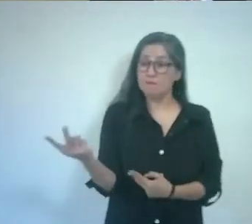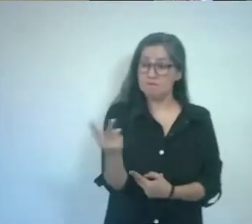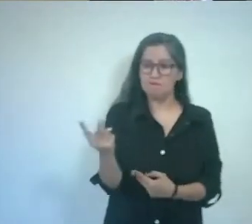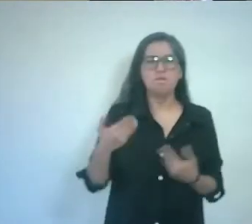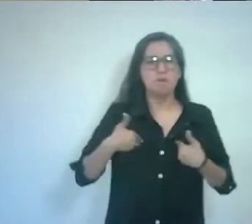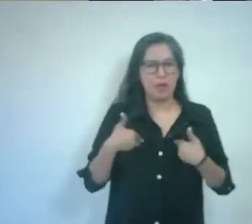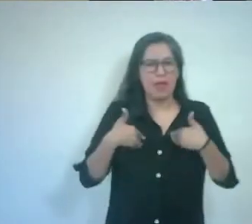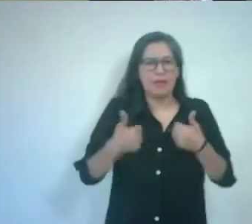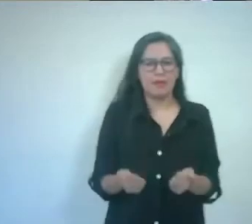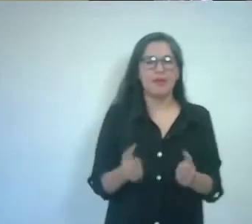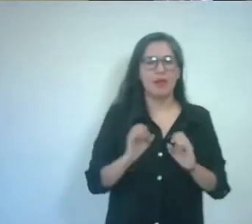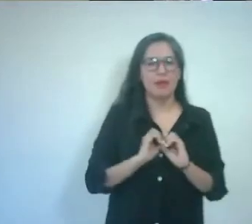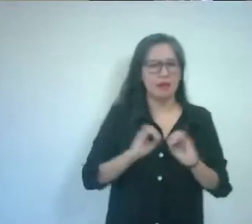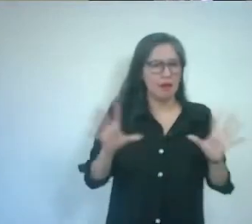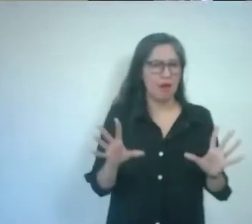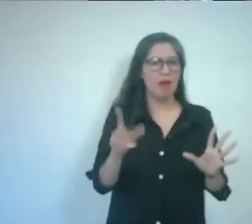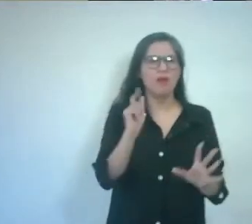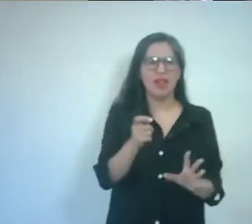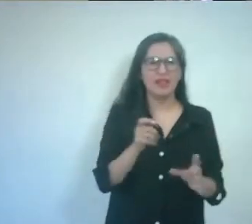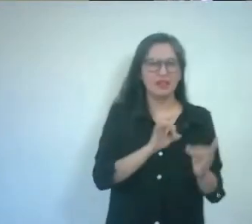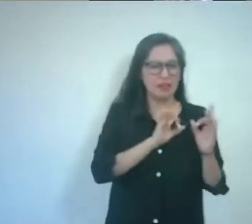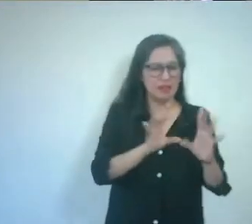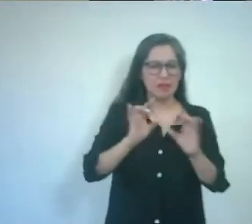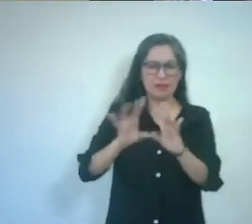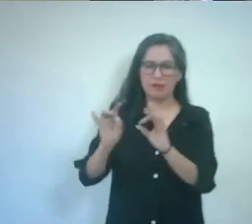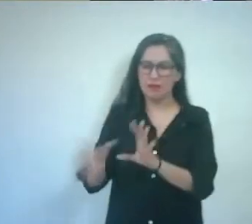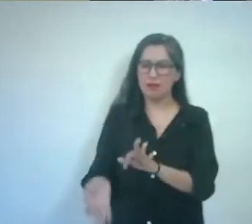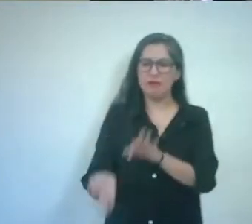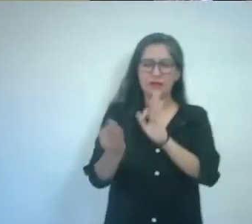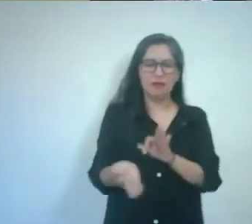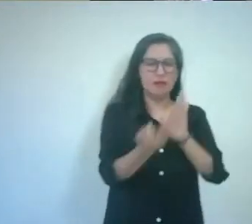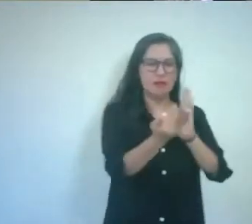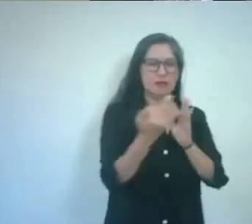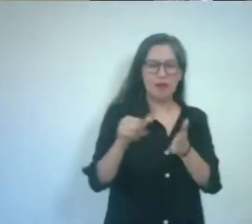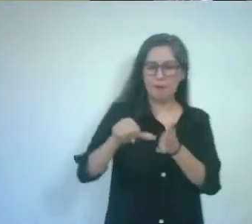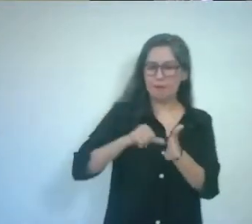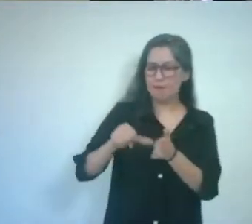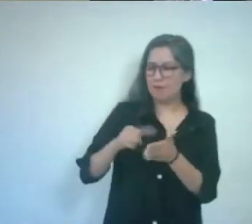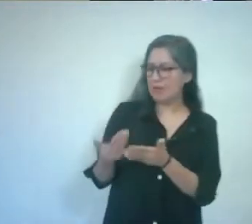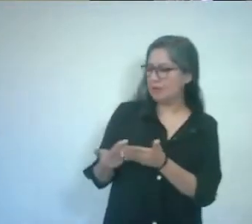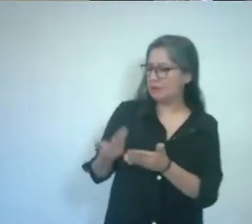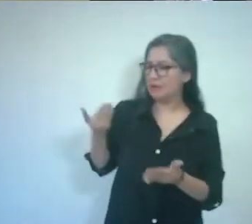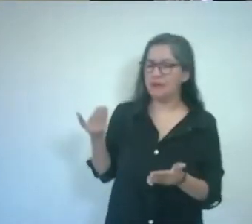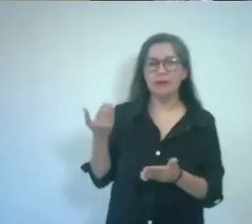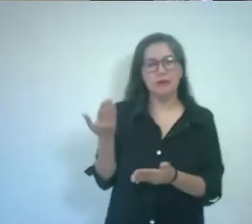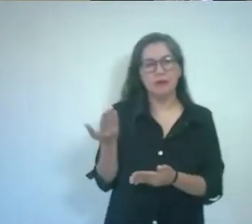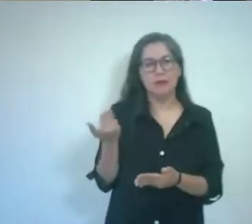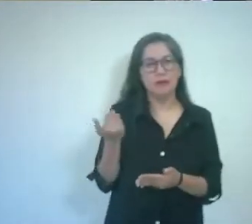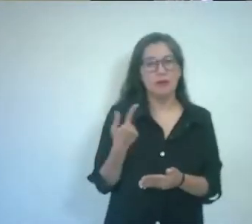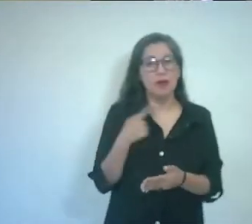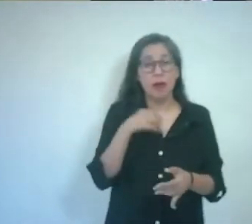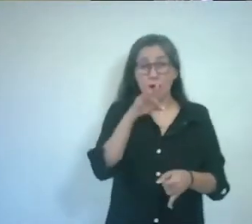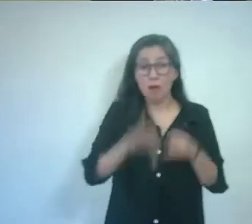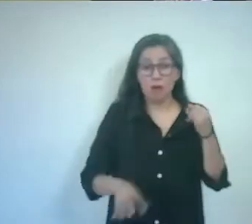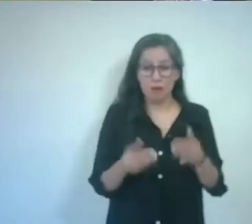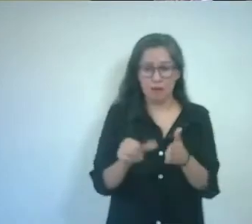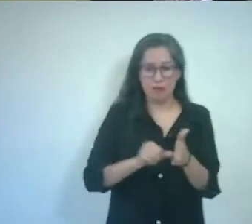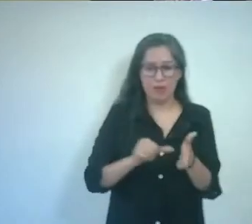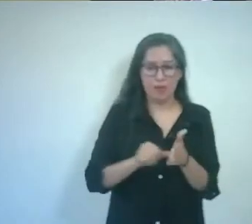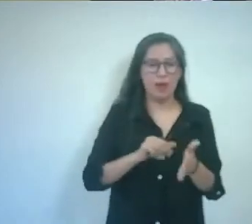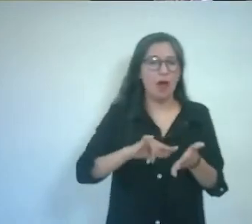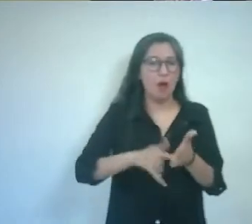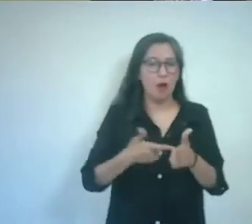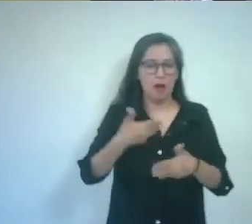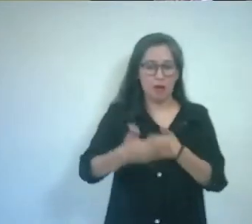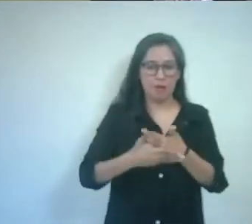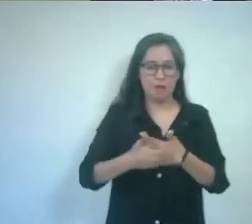cuál es el desafío que nosotros hemos estado enfrentando desde los últimos meses y sobre todo en las horas y meses por